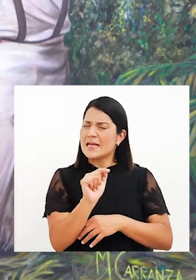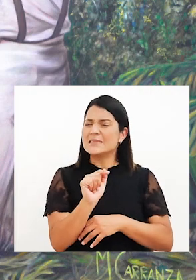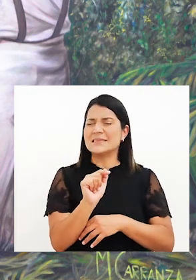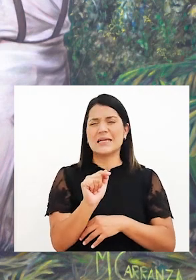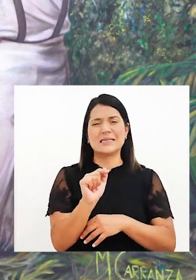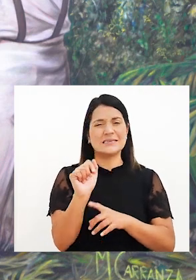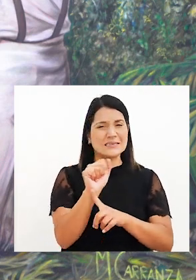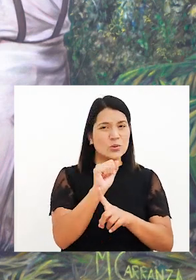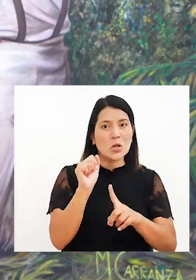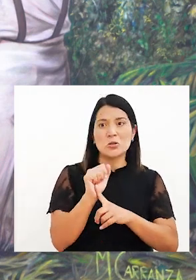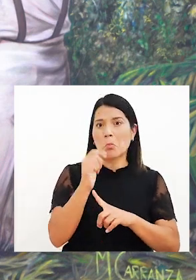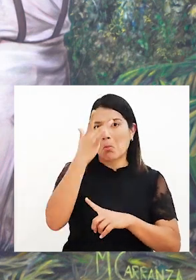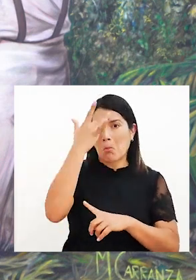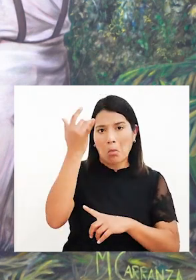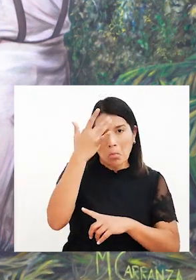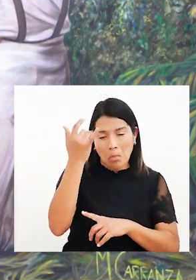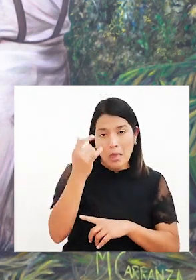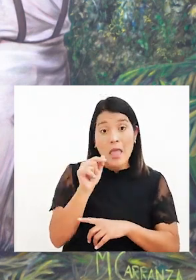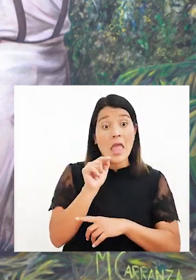por la historia. Es un sitio que